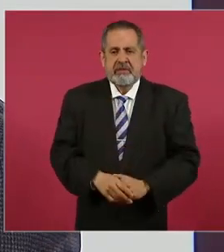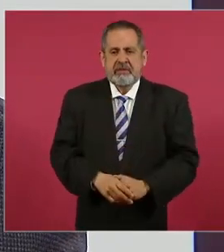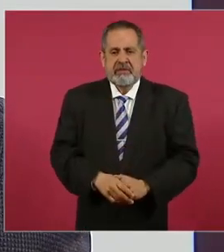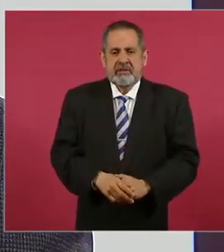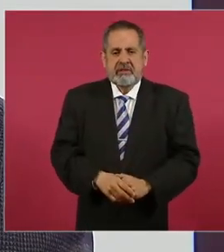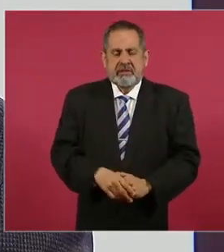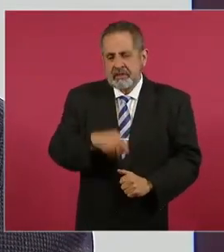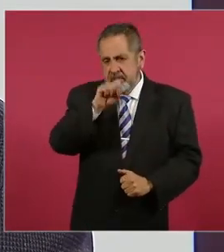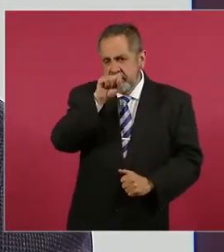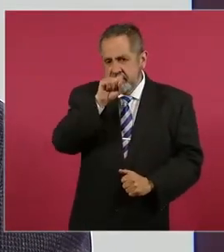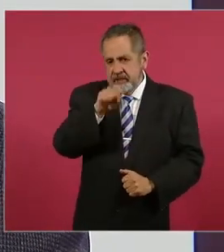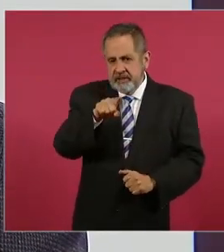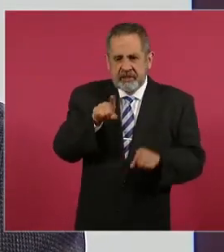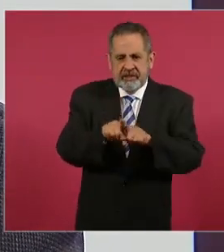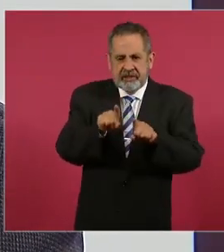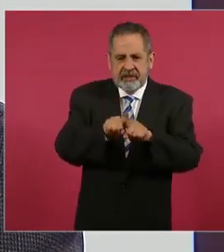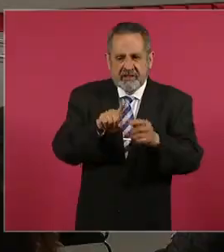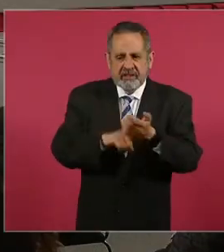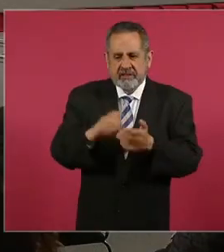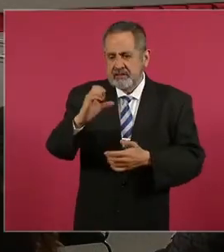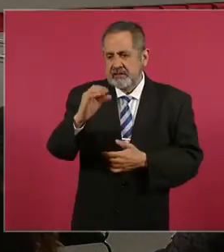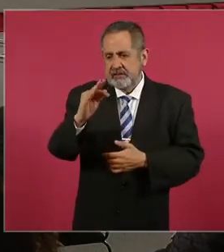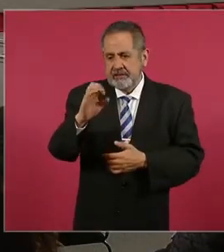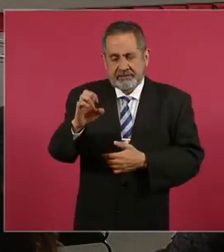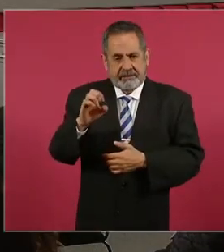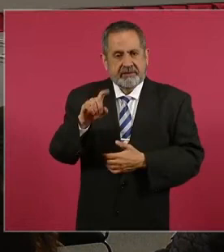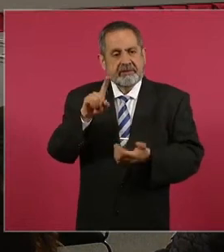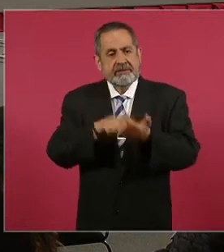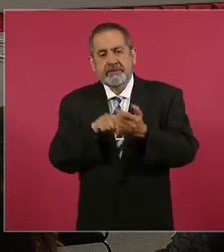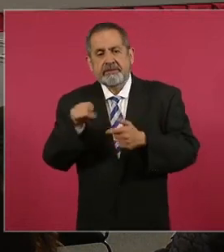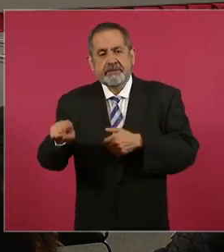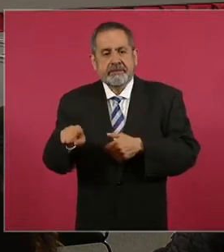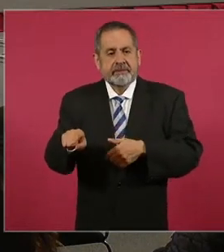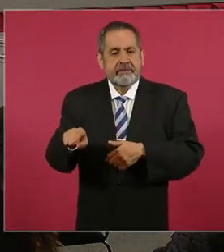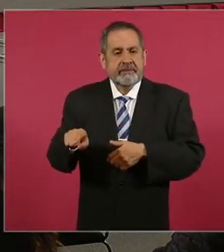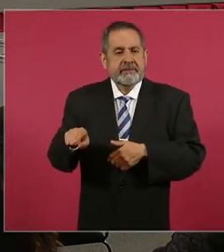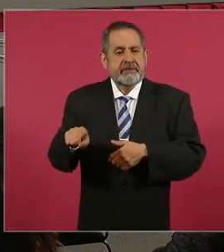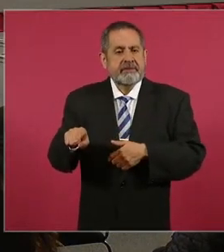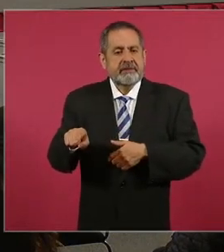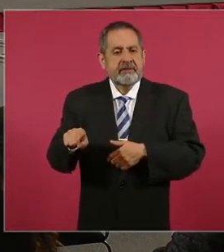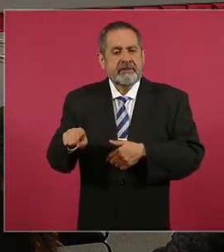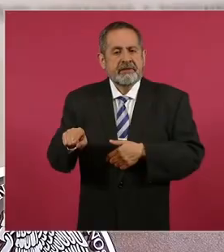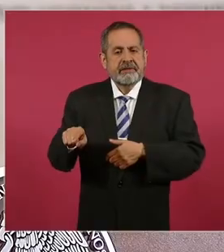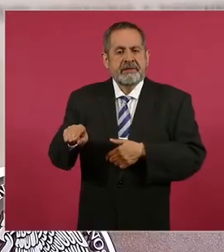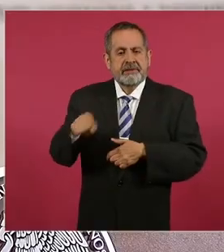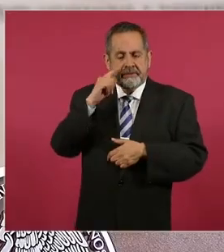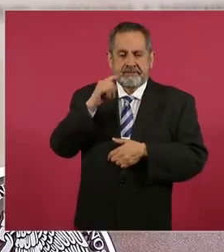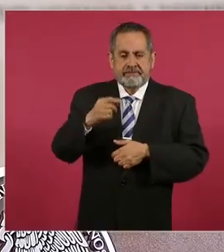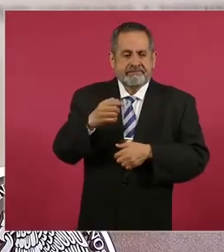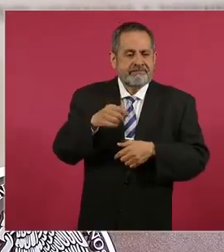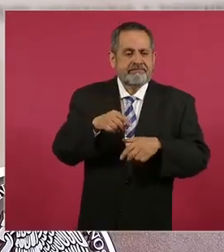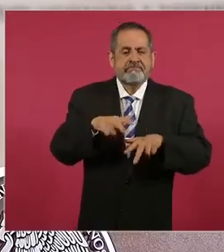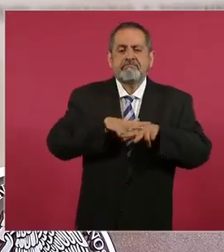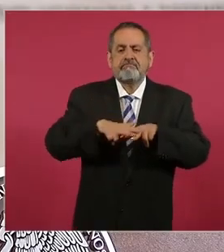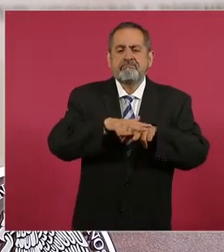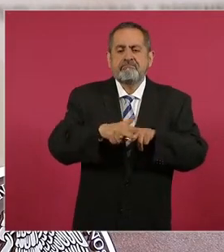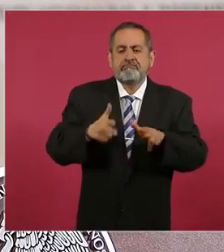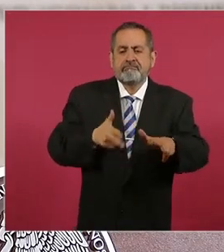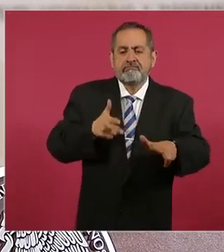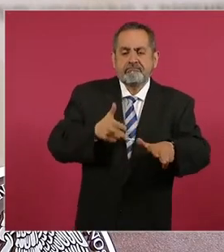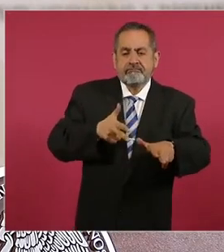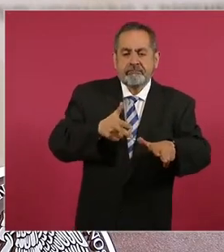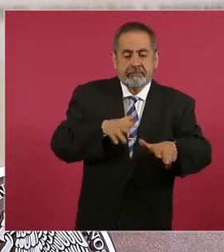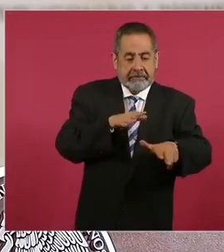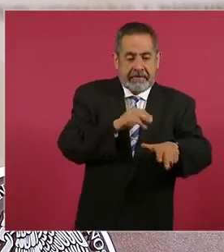De la misma manera, CFE está presente en el tren interoceánico con el desarrollo